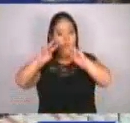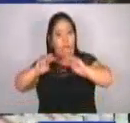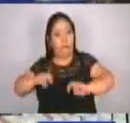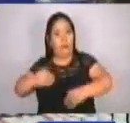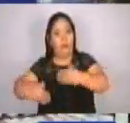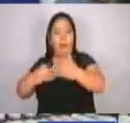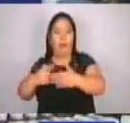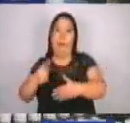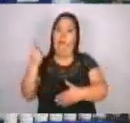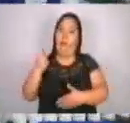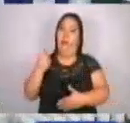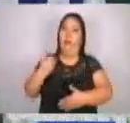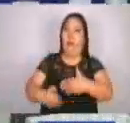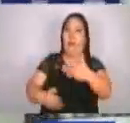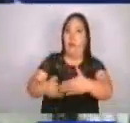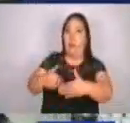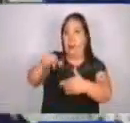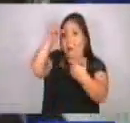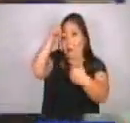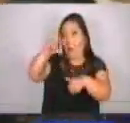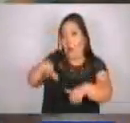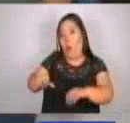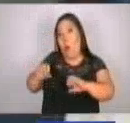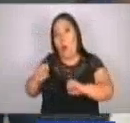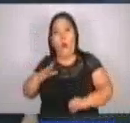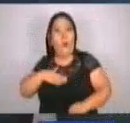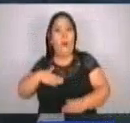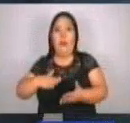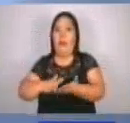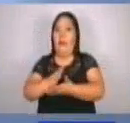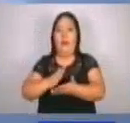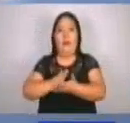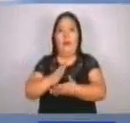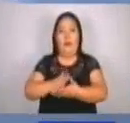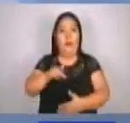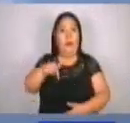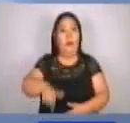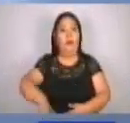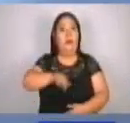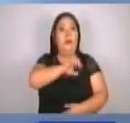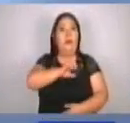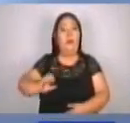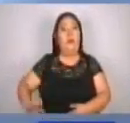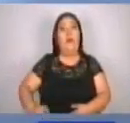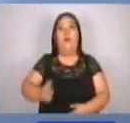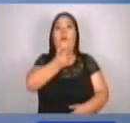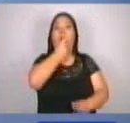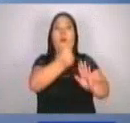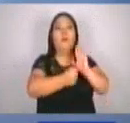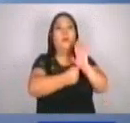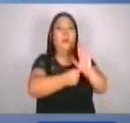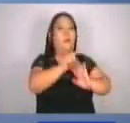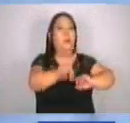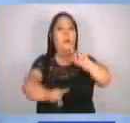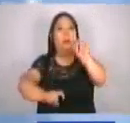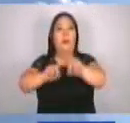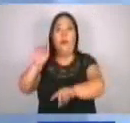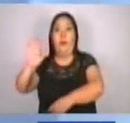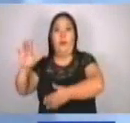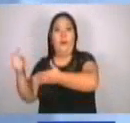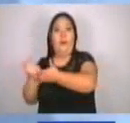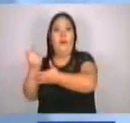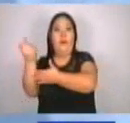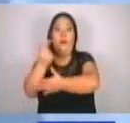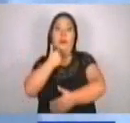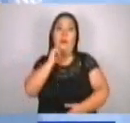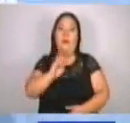no avanzaron en sus trámites de aprobación o acceso al público en El Salvador de acuerdo a datos de una encuesta de una universidad el